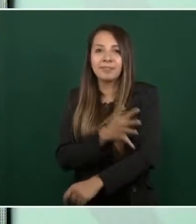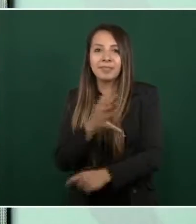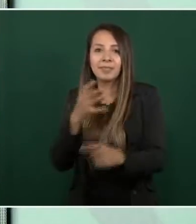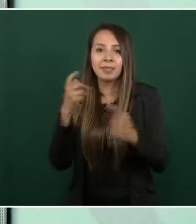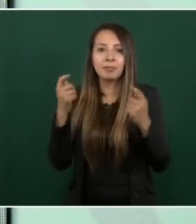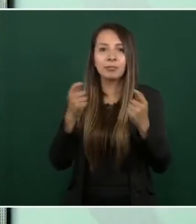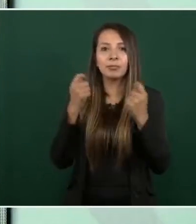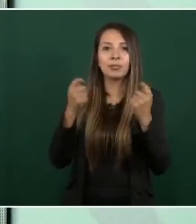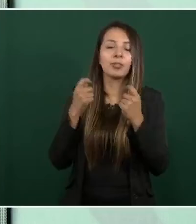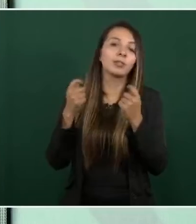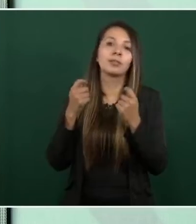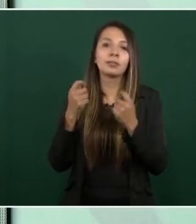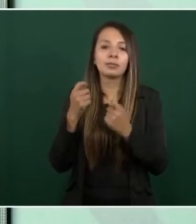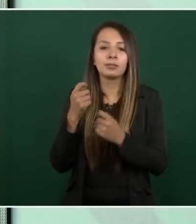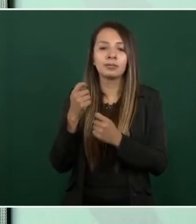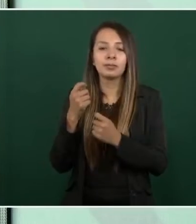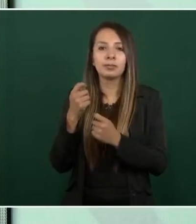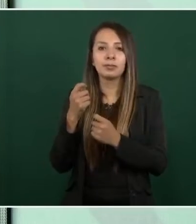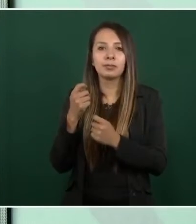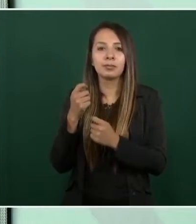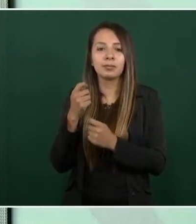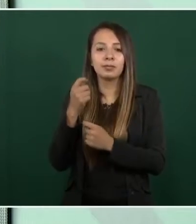a cantar la cartilla.